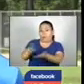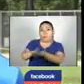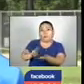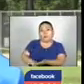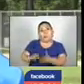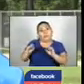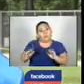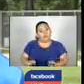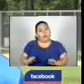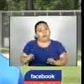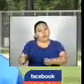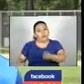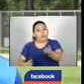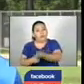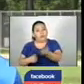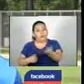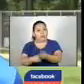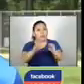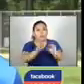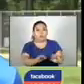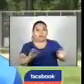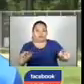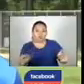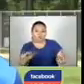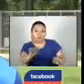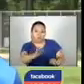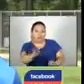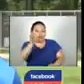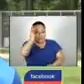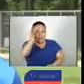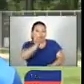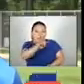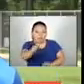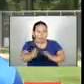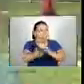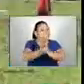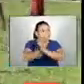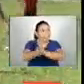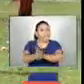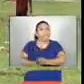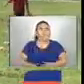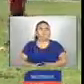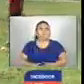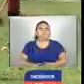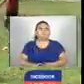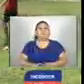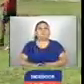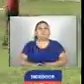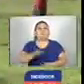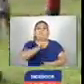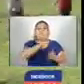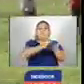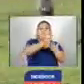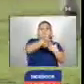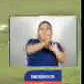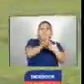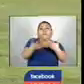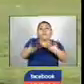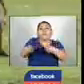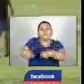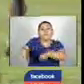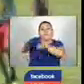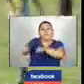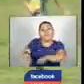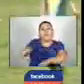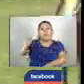Y seguirle dando apoyo a estos niños que crean los que hay bastantes niños talentosos. Este proyecto es un convenio con el